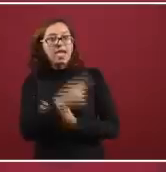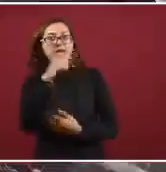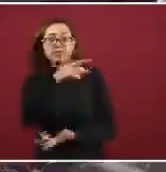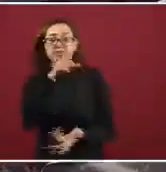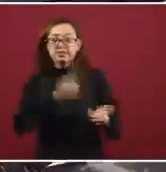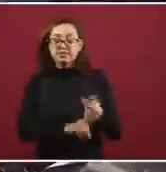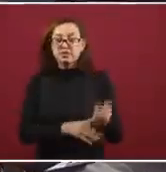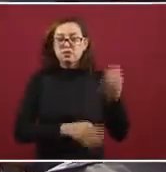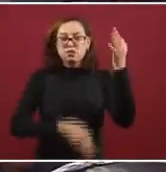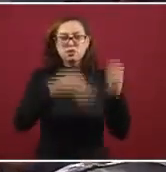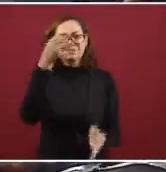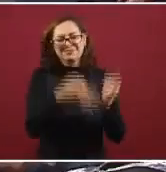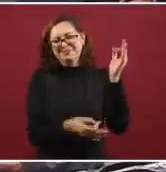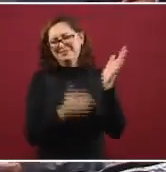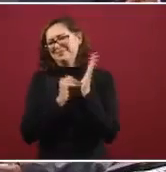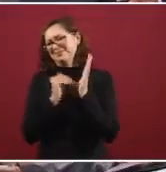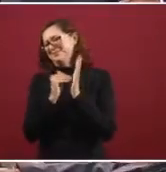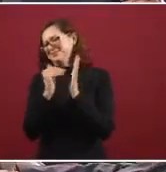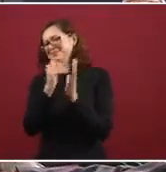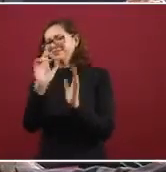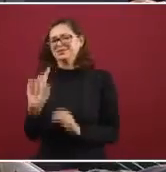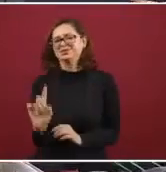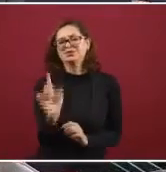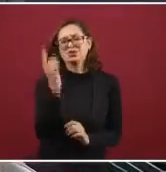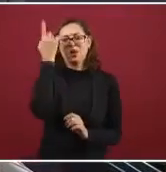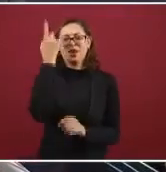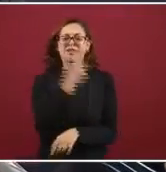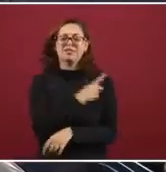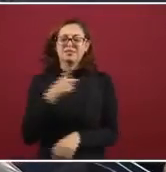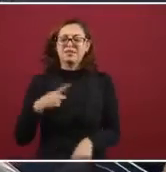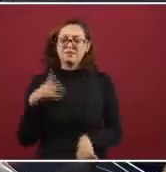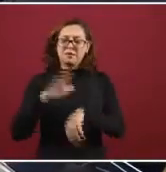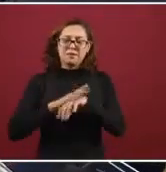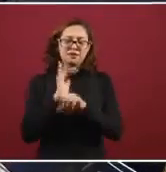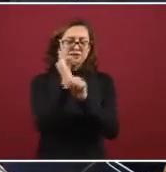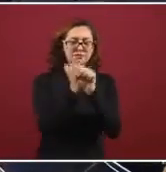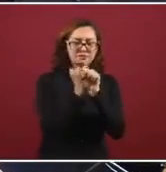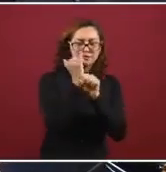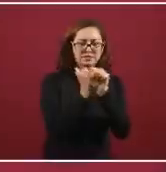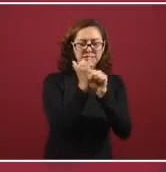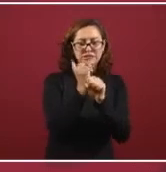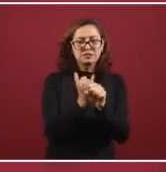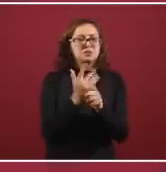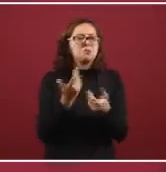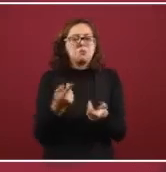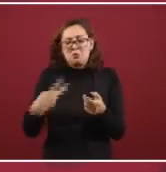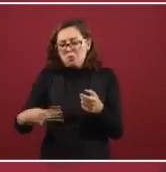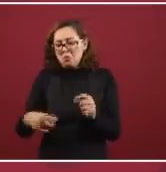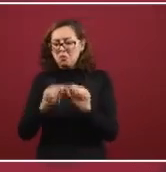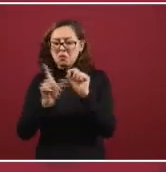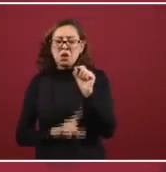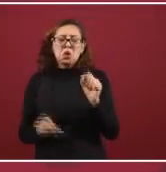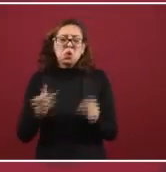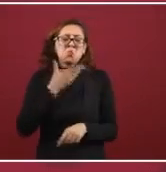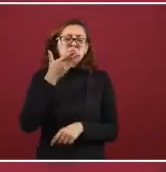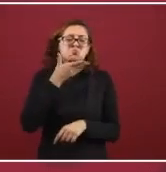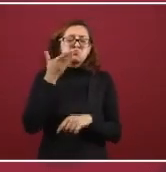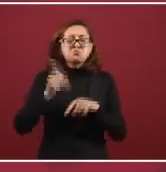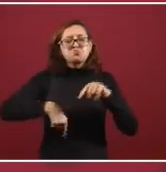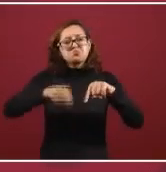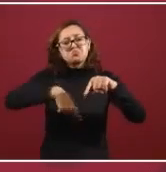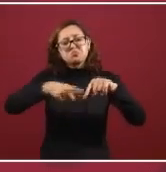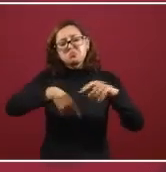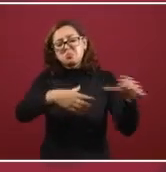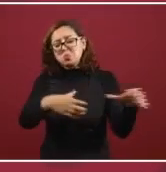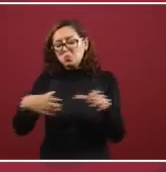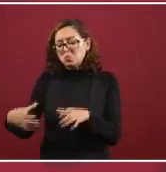miles de millones de dólares. Y por eso se tiene que hacer una investigación distinta a lo que han sido decomisos tradicionalmente o que ya se hicieron en el pasado. Pero con